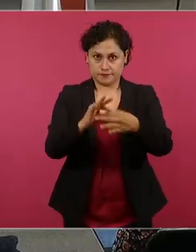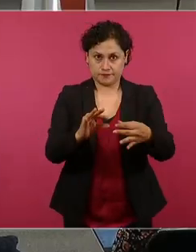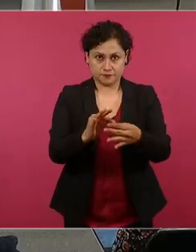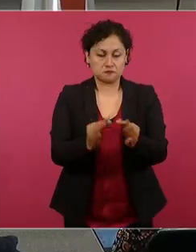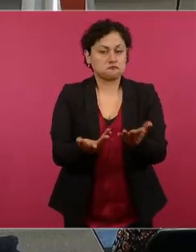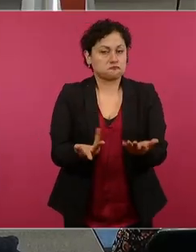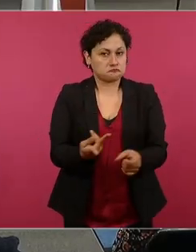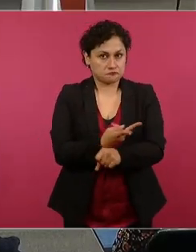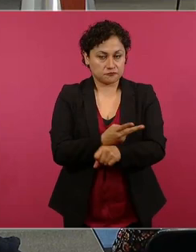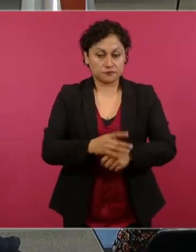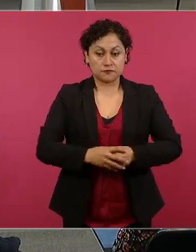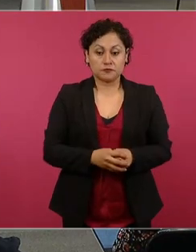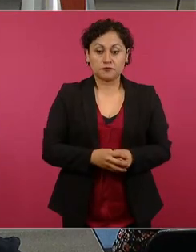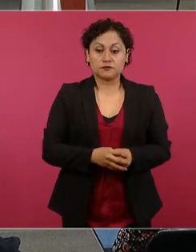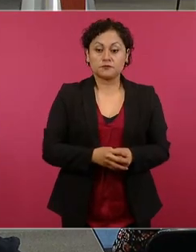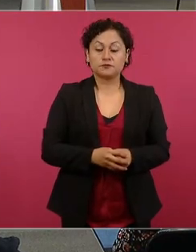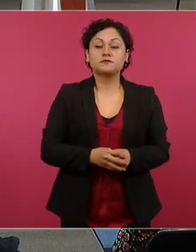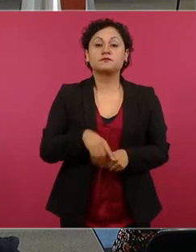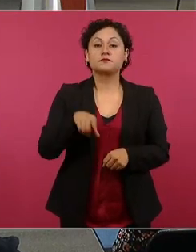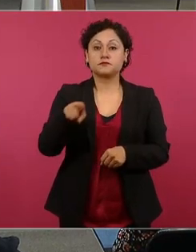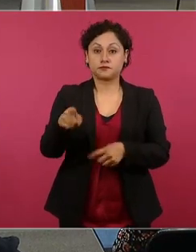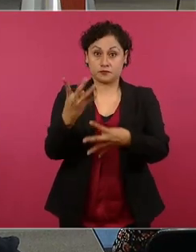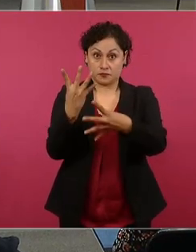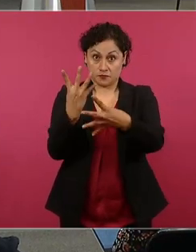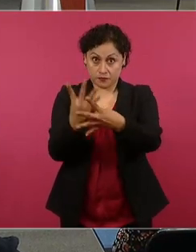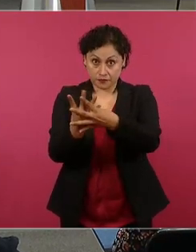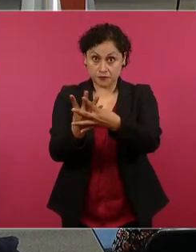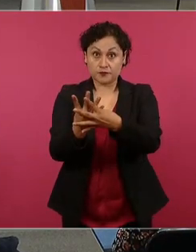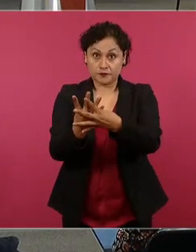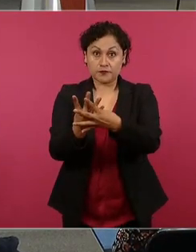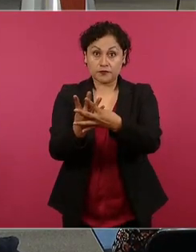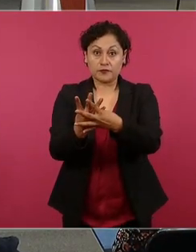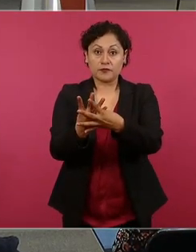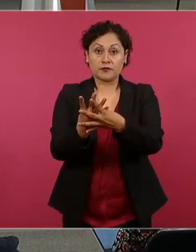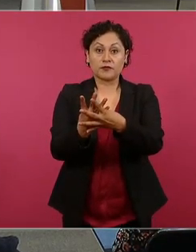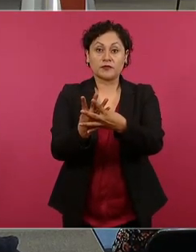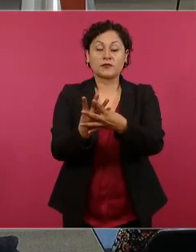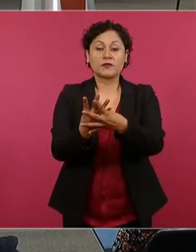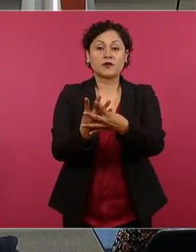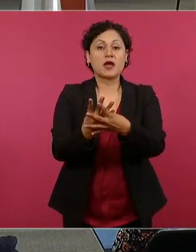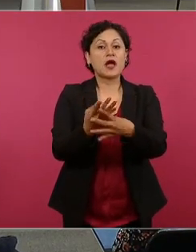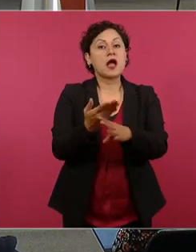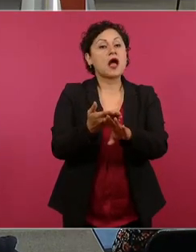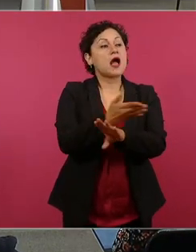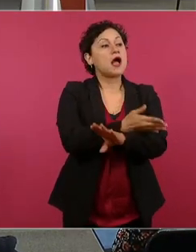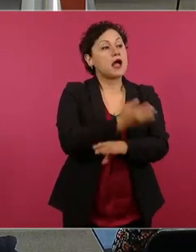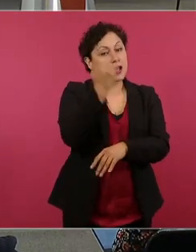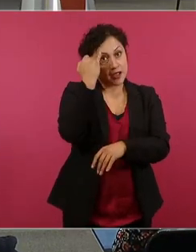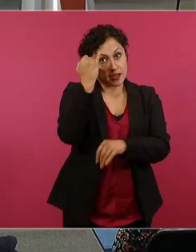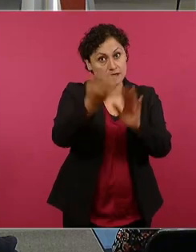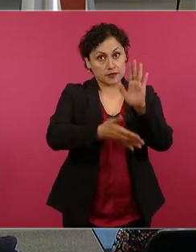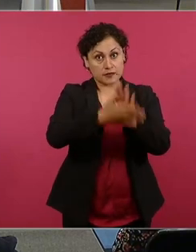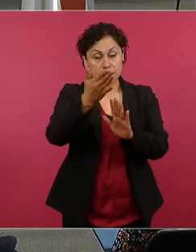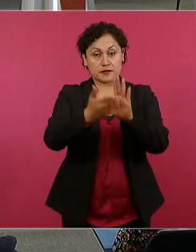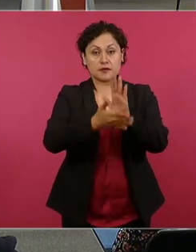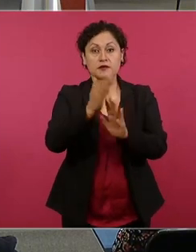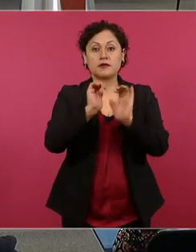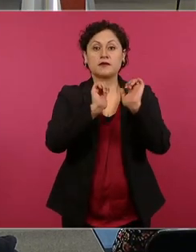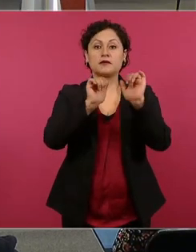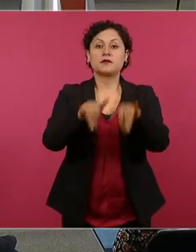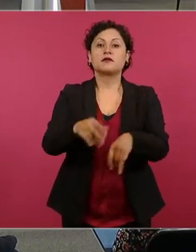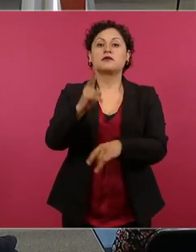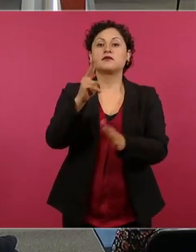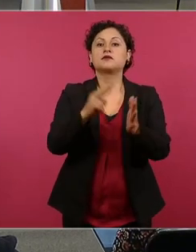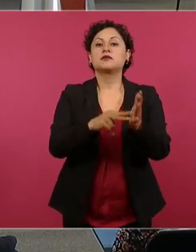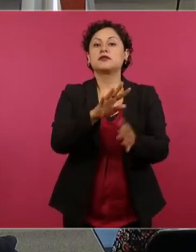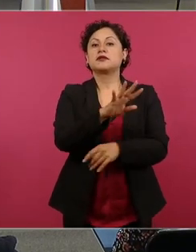Este penal fue diseñado para albergar a 2,528 personas privadas